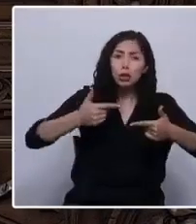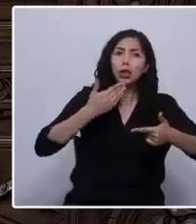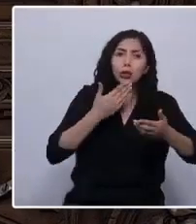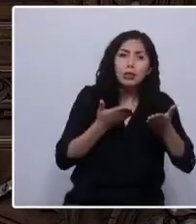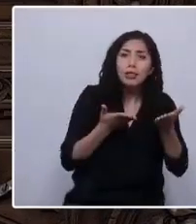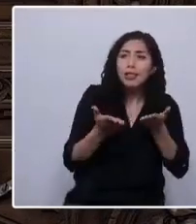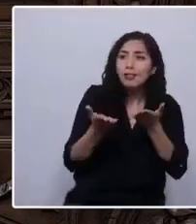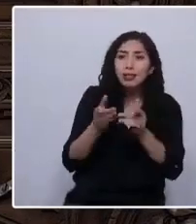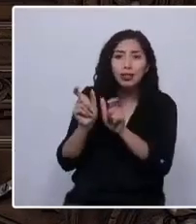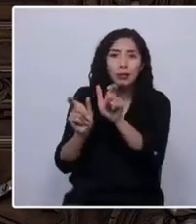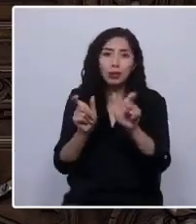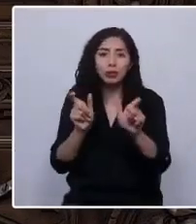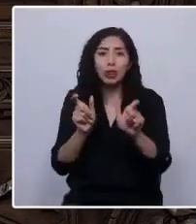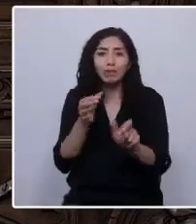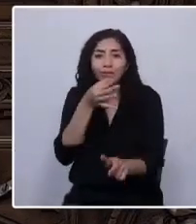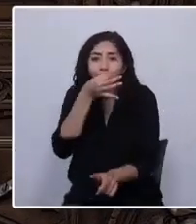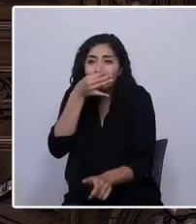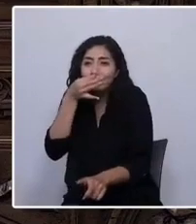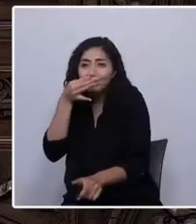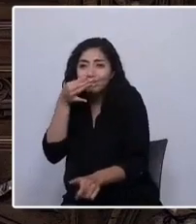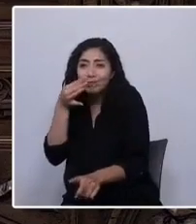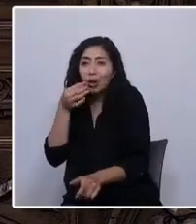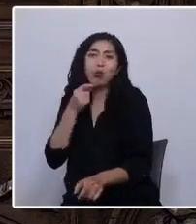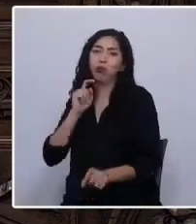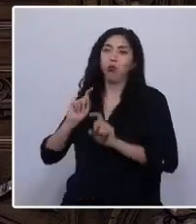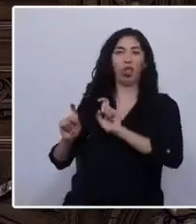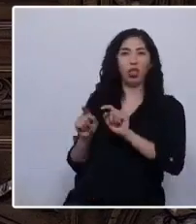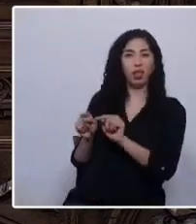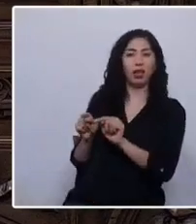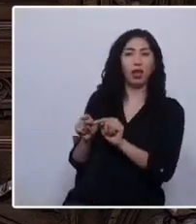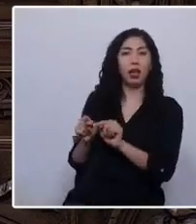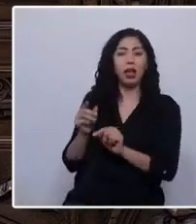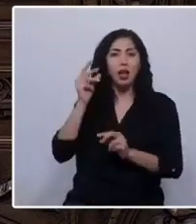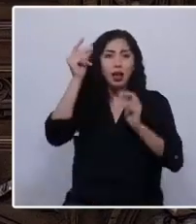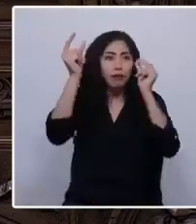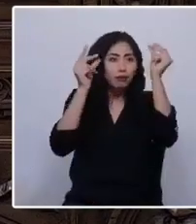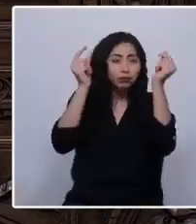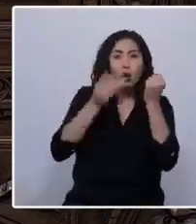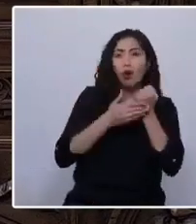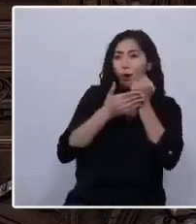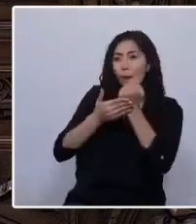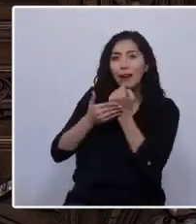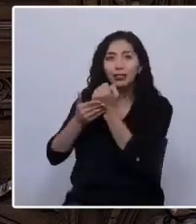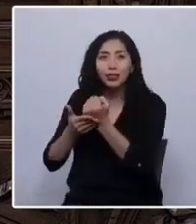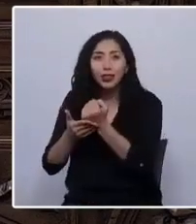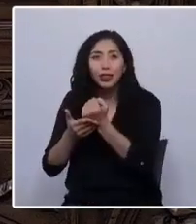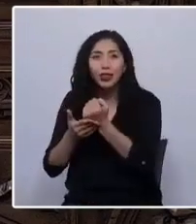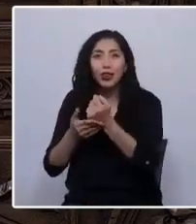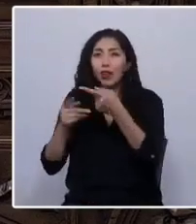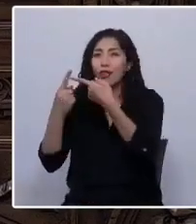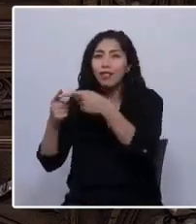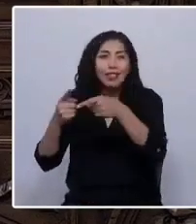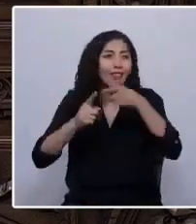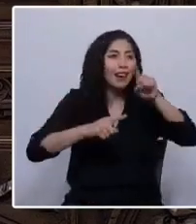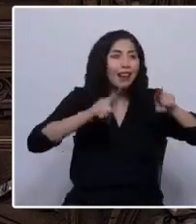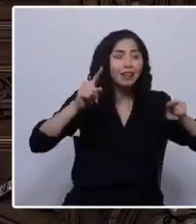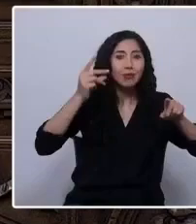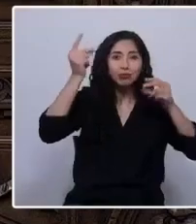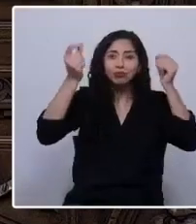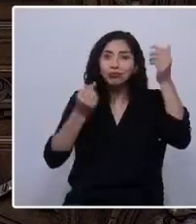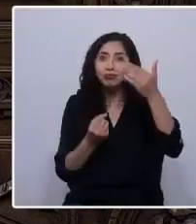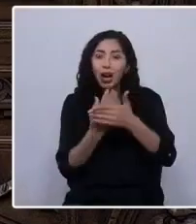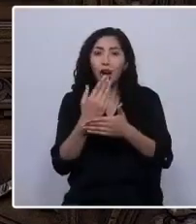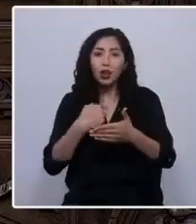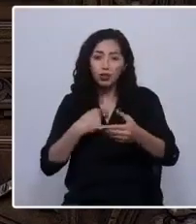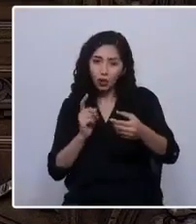la codicia, yo la enjuicio. Creación, cooperación, lo diverso, innovación. Me sumo a